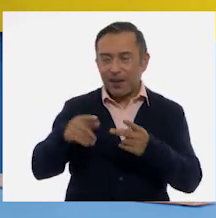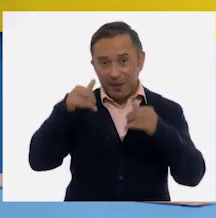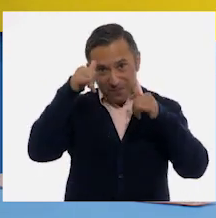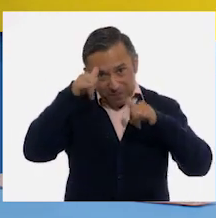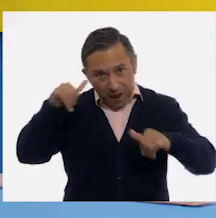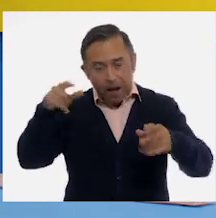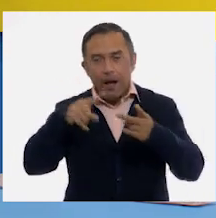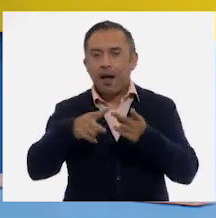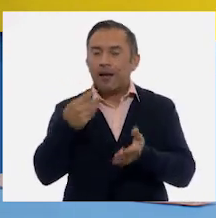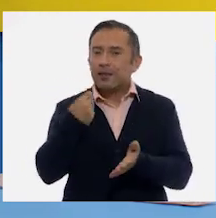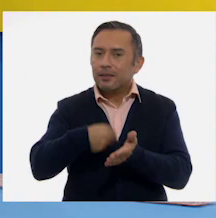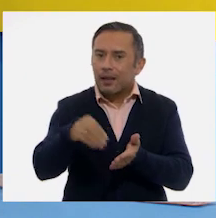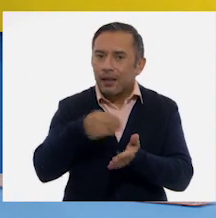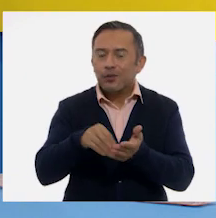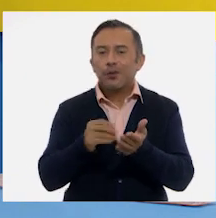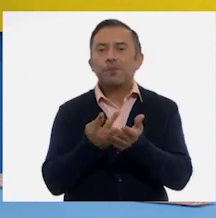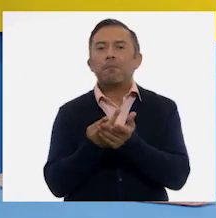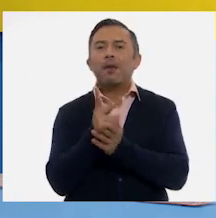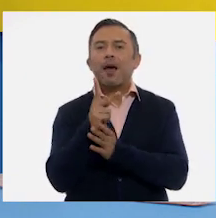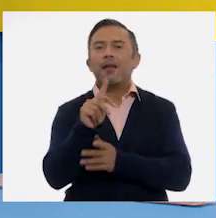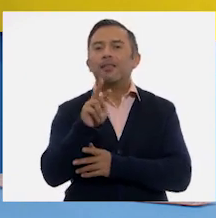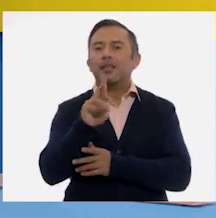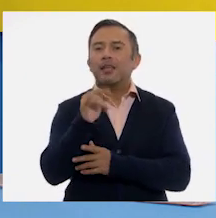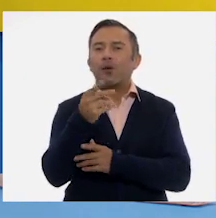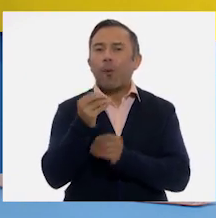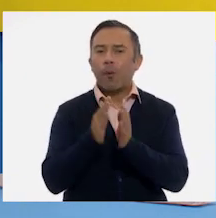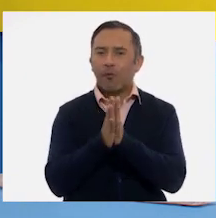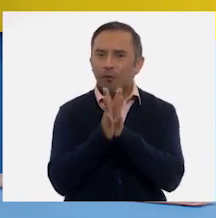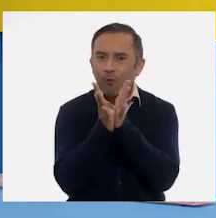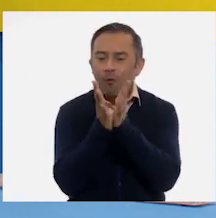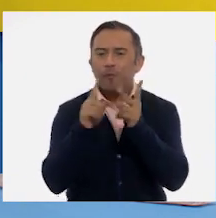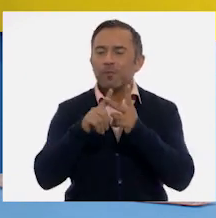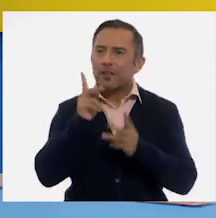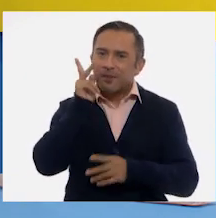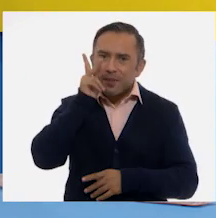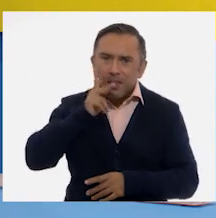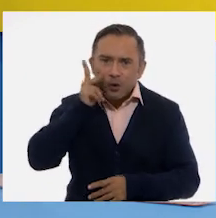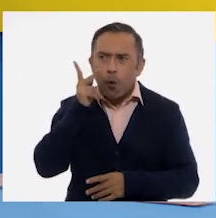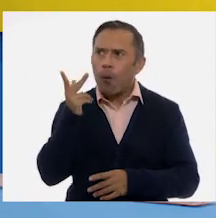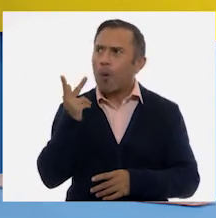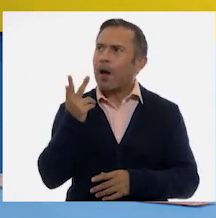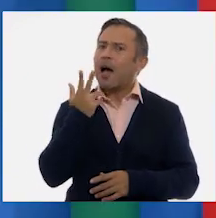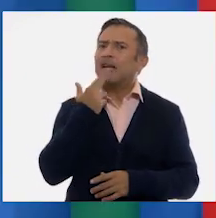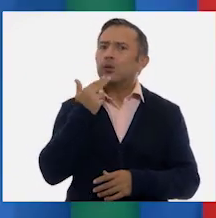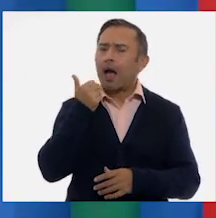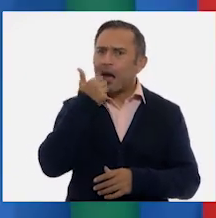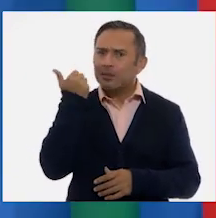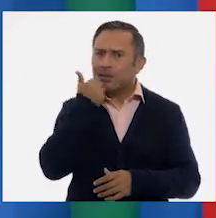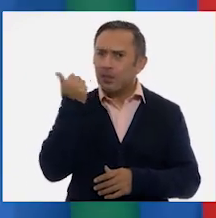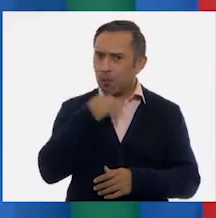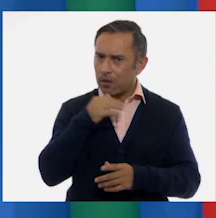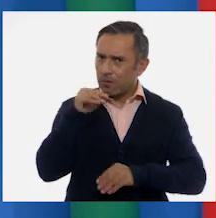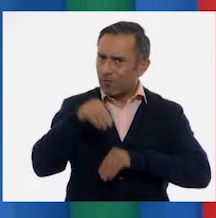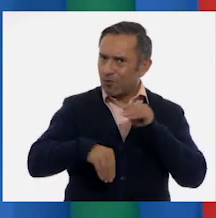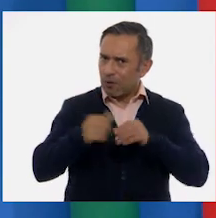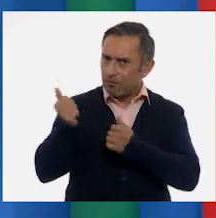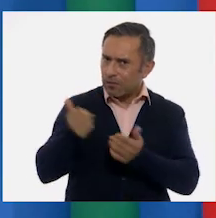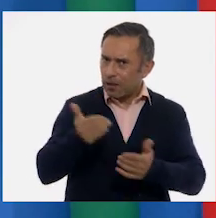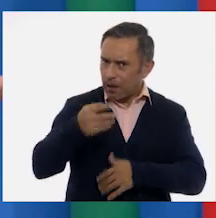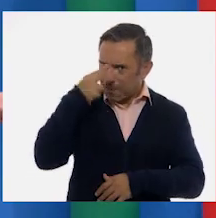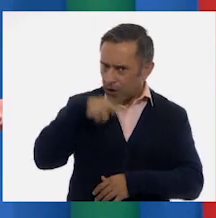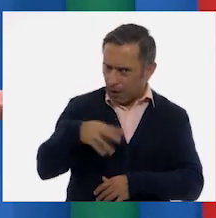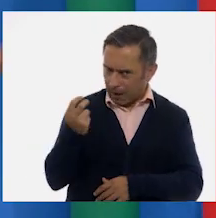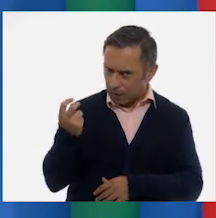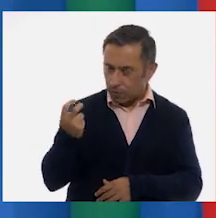cerdos, el trigo, el vino, el azúcar de caña y todo eso a nuestro país. Exacto. Como te comenté